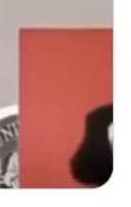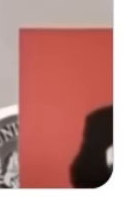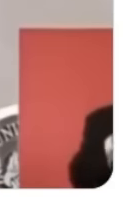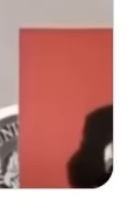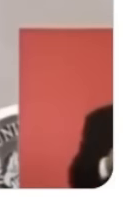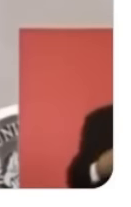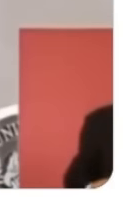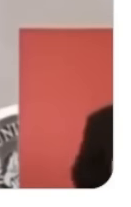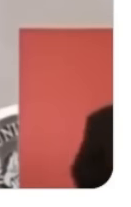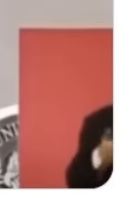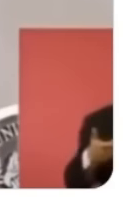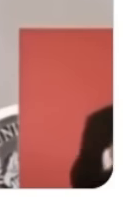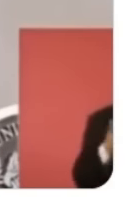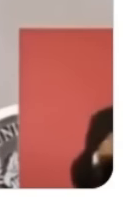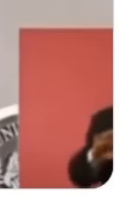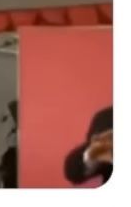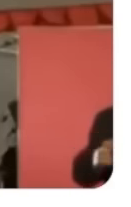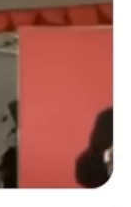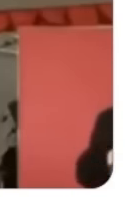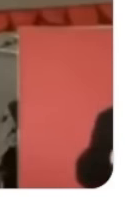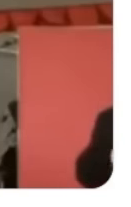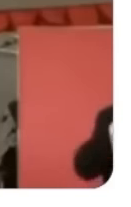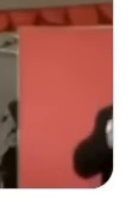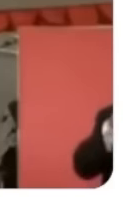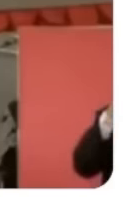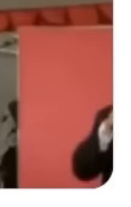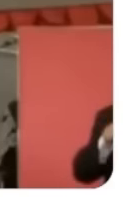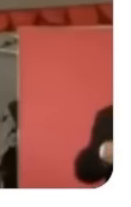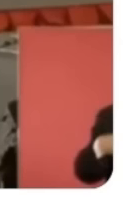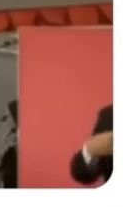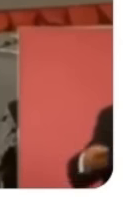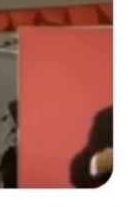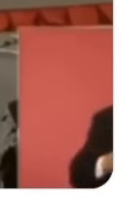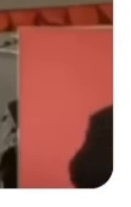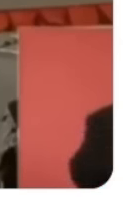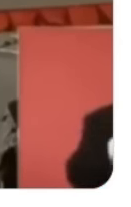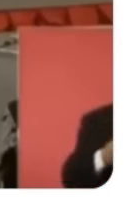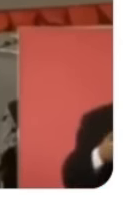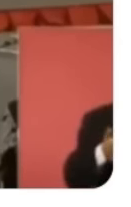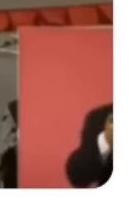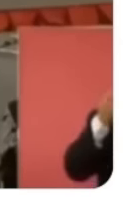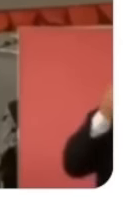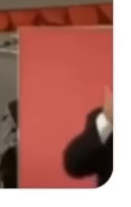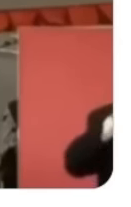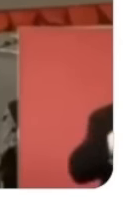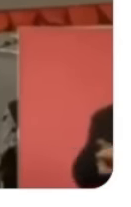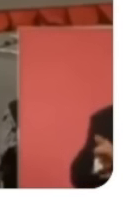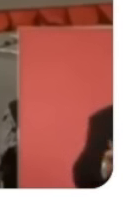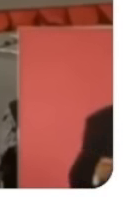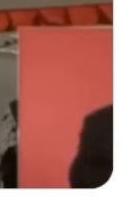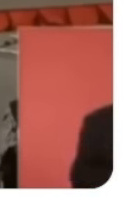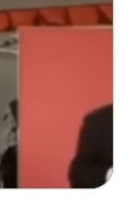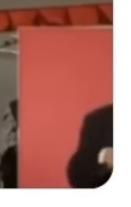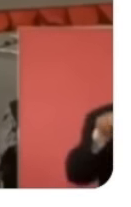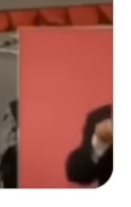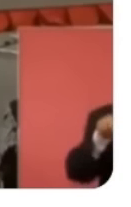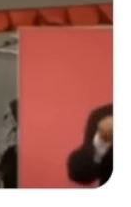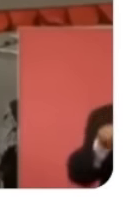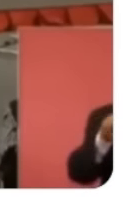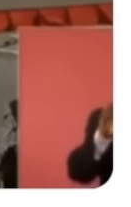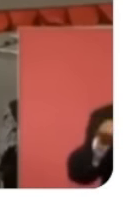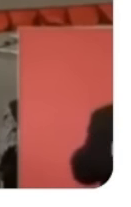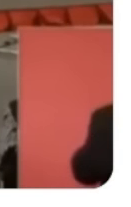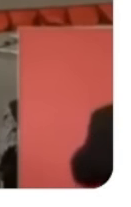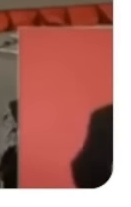crea el Fondo de Pensiones para el Bienestar. Una vez publicado en el Diario Oficial de la